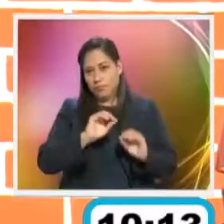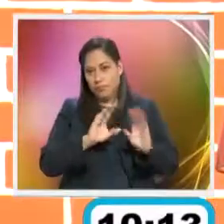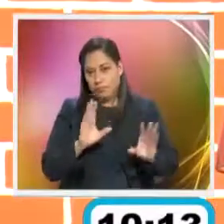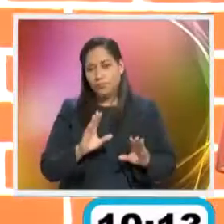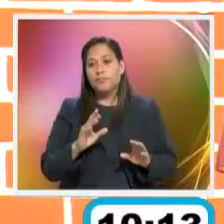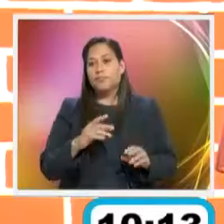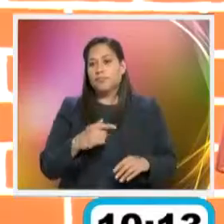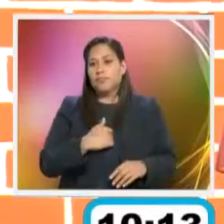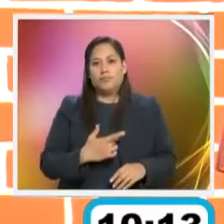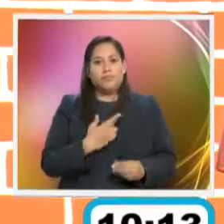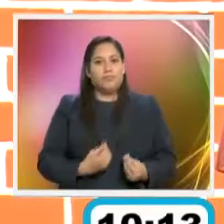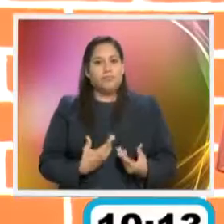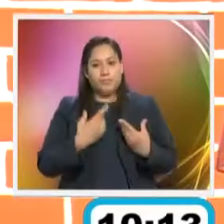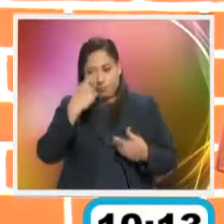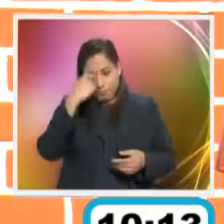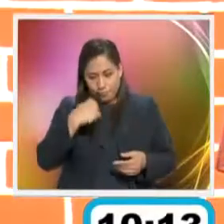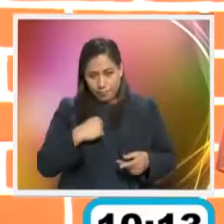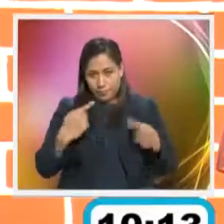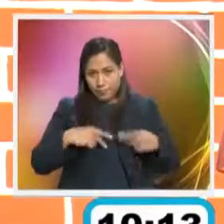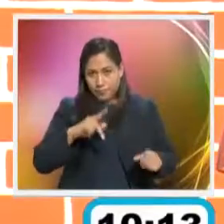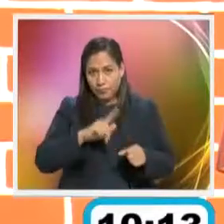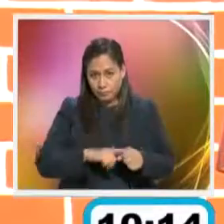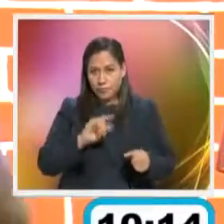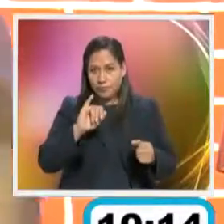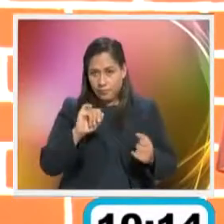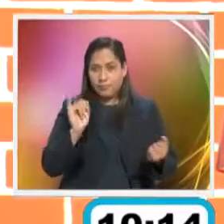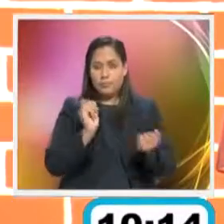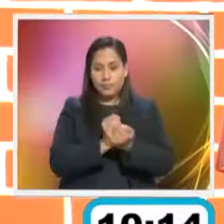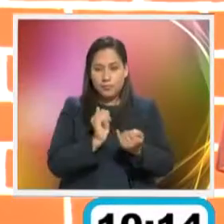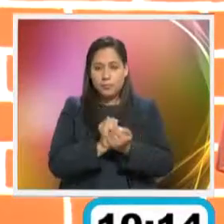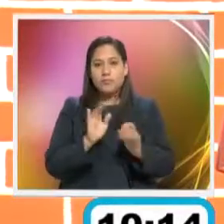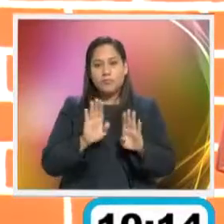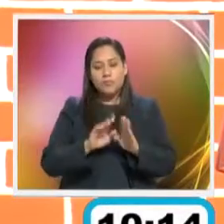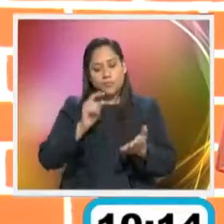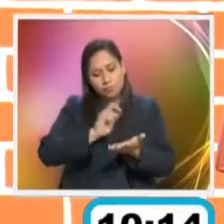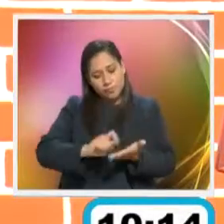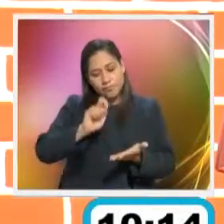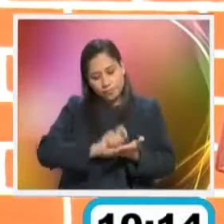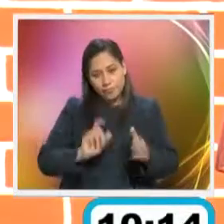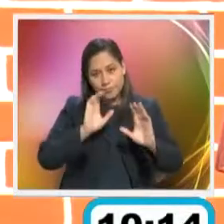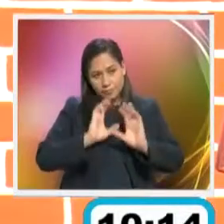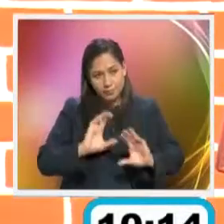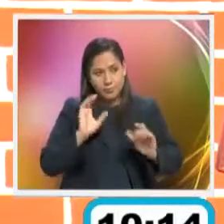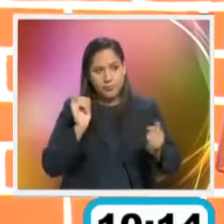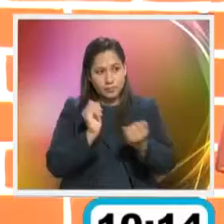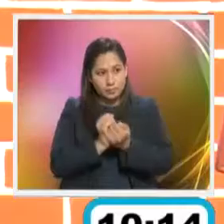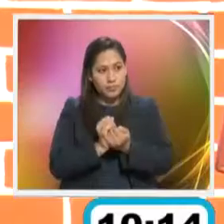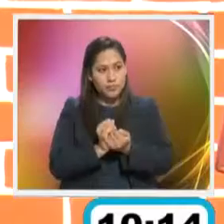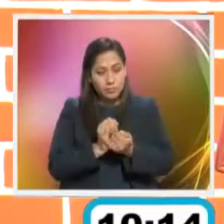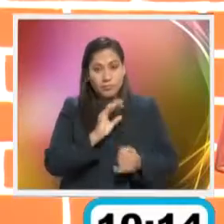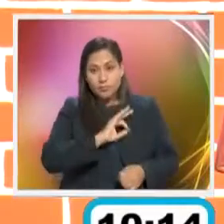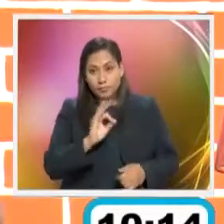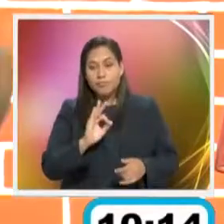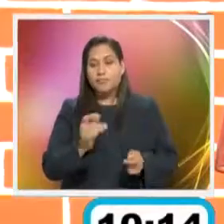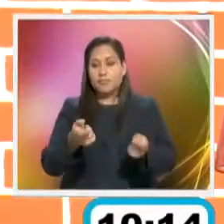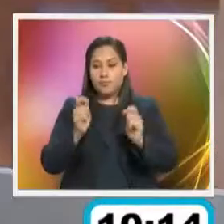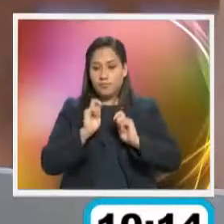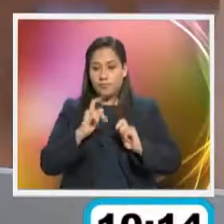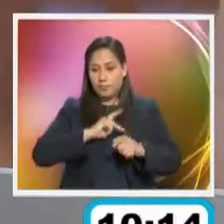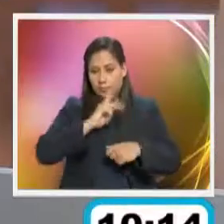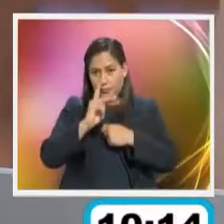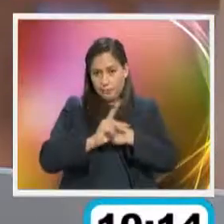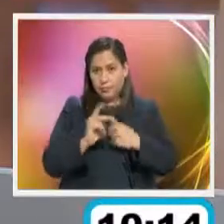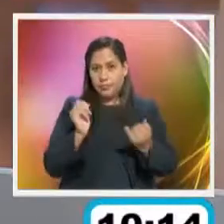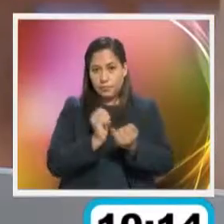gran motivación, no solo para mí personalmente, sino como compositora, ¿no? Y también pues el poder representar no solo a mi